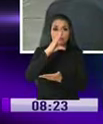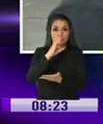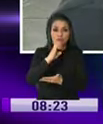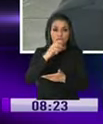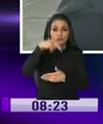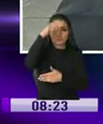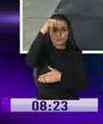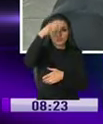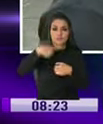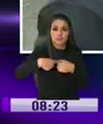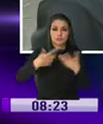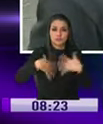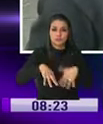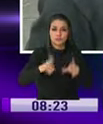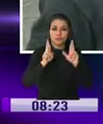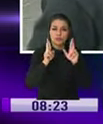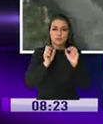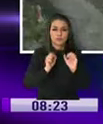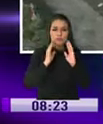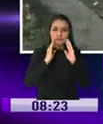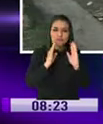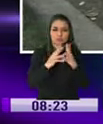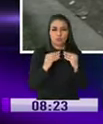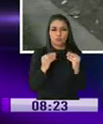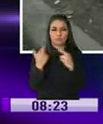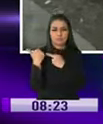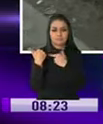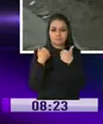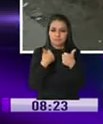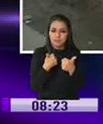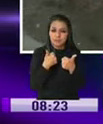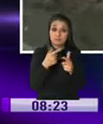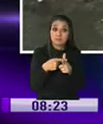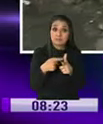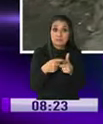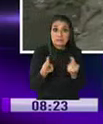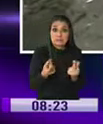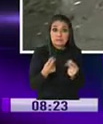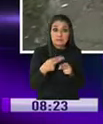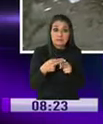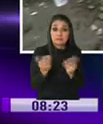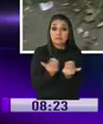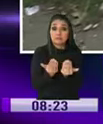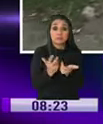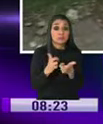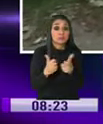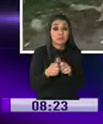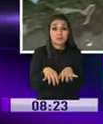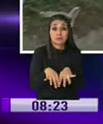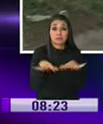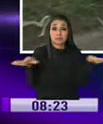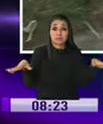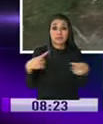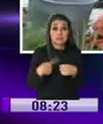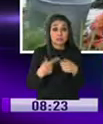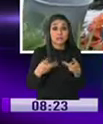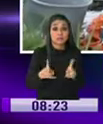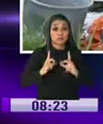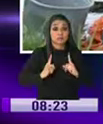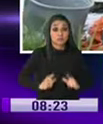de la capital. Ojalá podamos darles una mano pronto, porque la basura es un problema que se puede convertir también en un problema